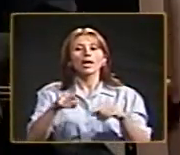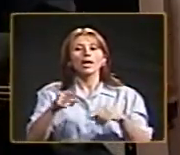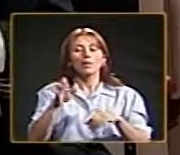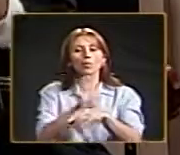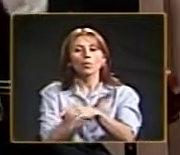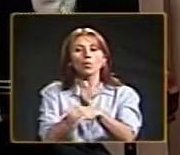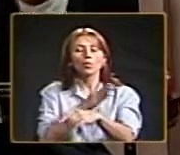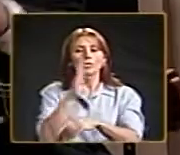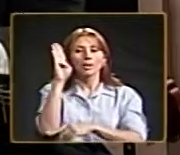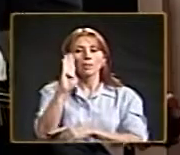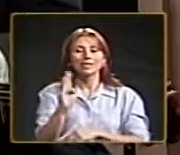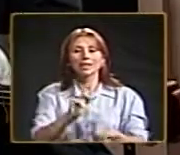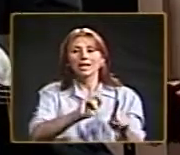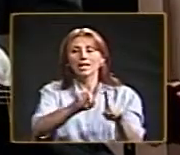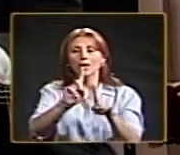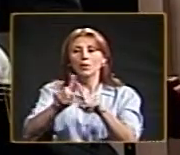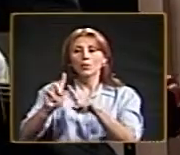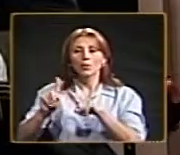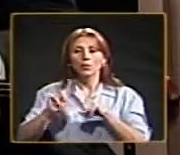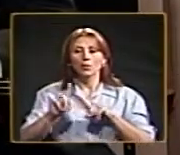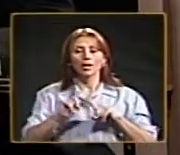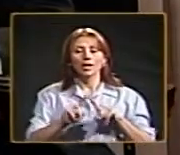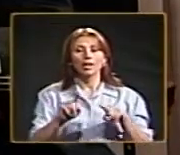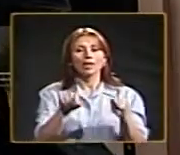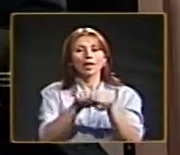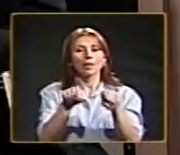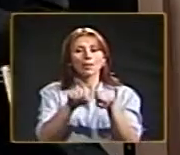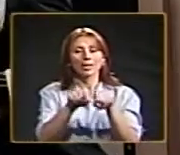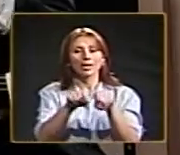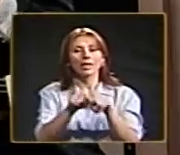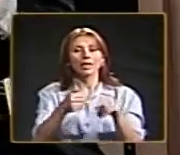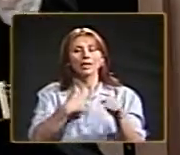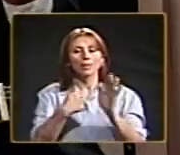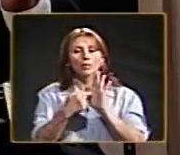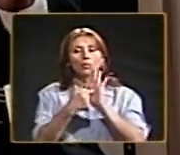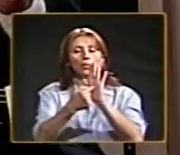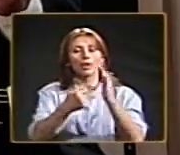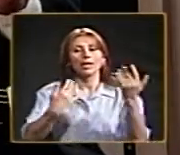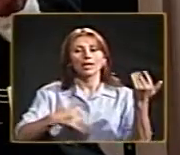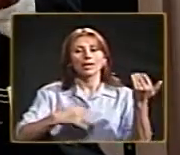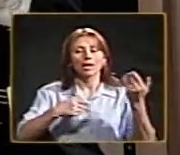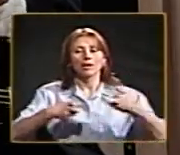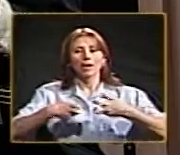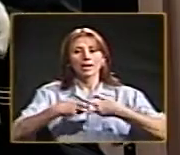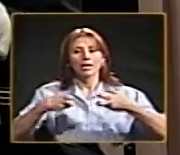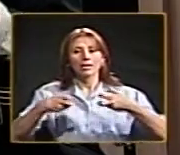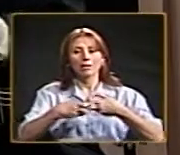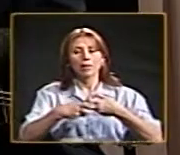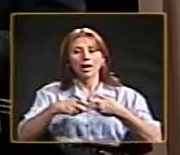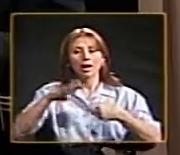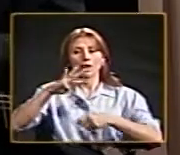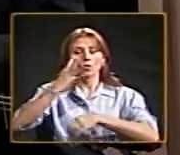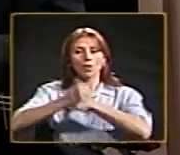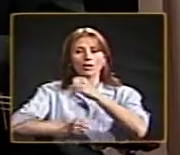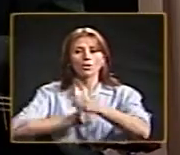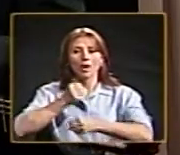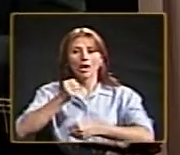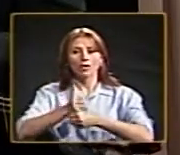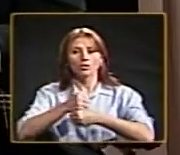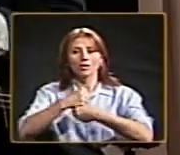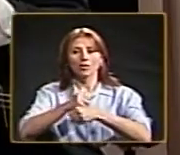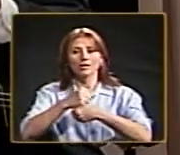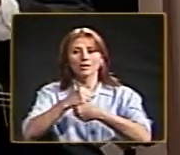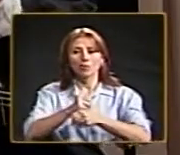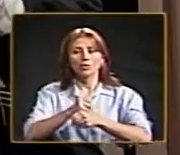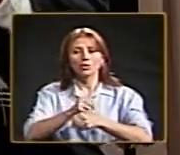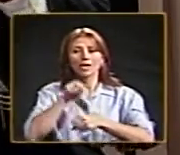sí, en fin, una gran variedad. Tendremos también el concierto de guitarra eléctrica, que ya es por cuarto año que lo hacemos,